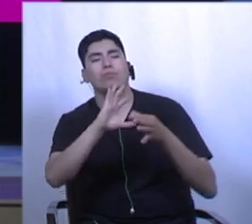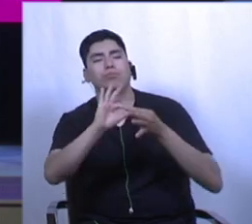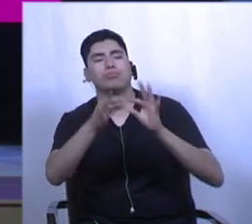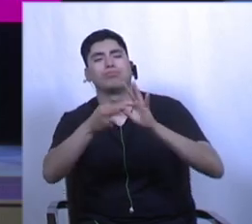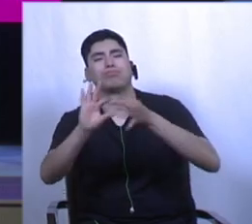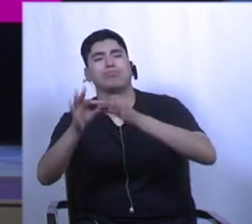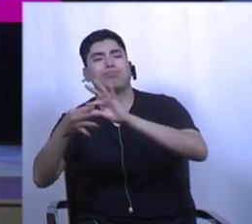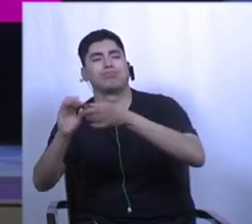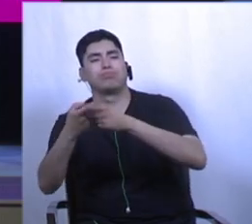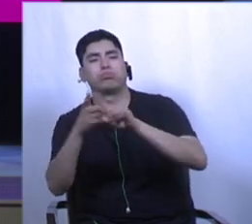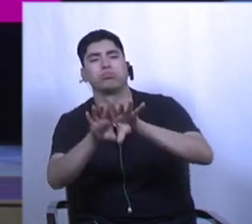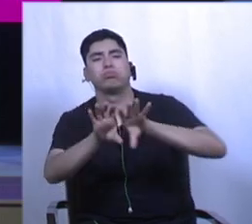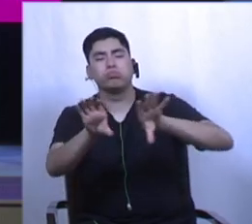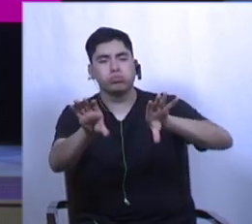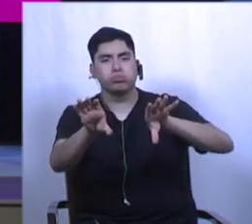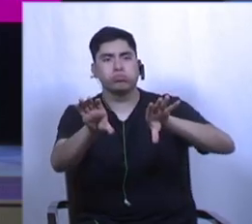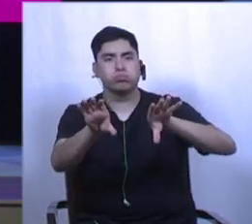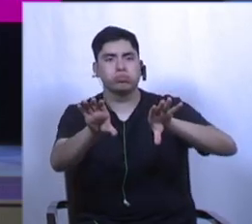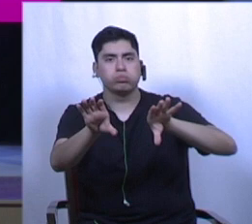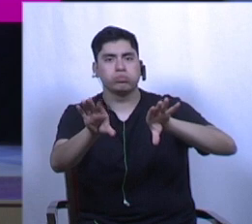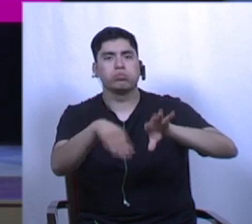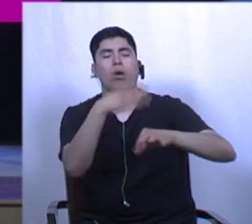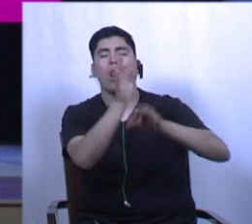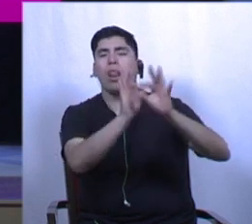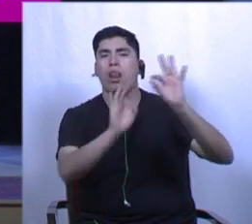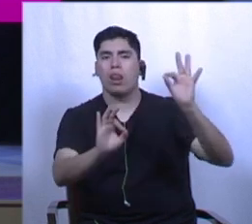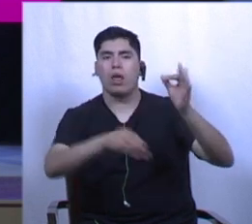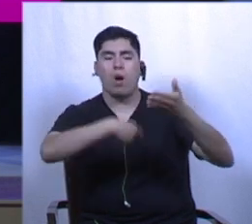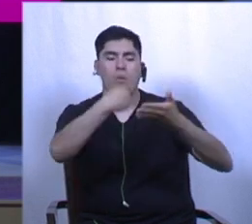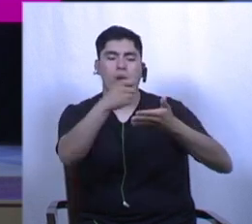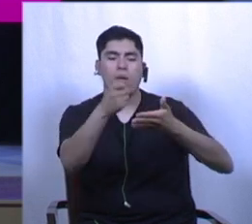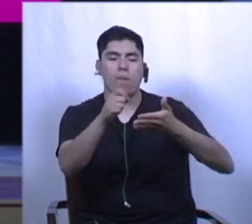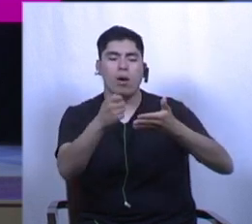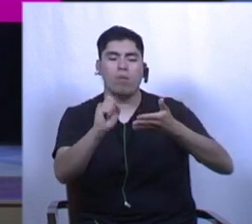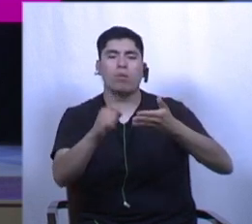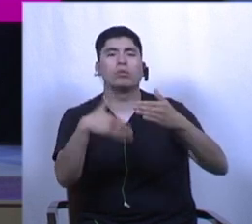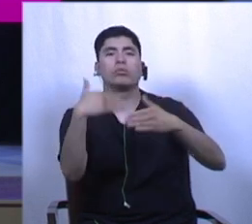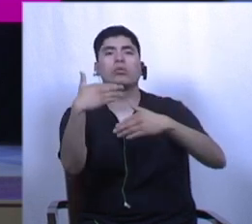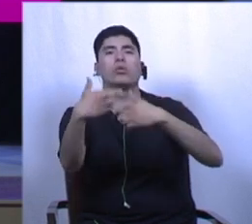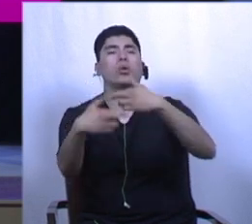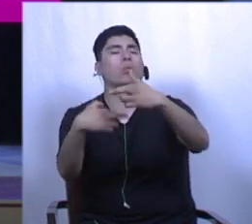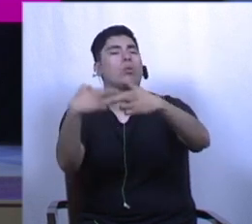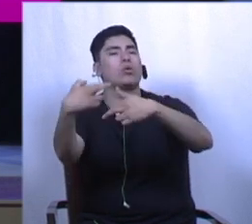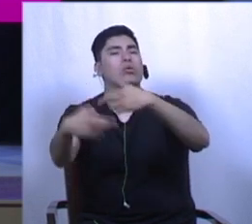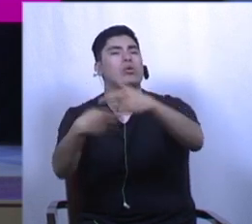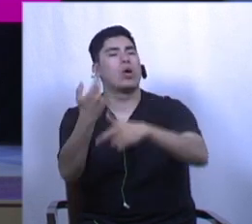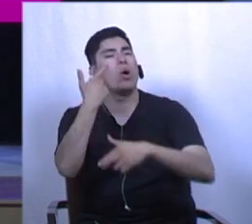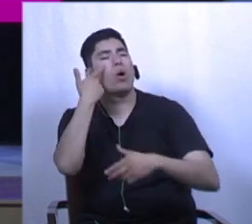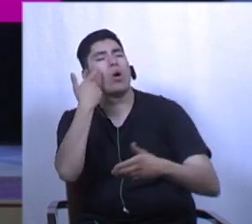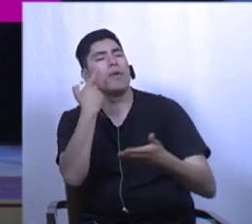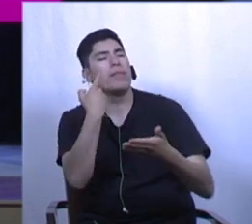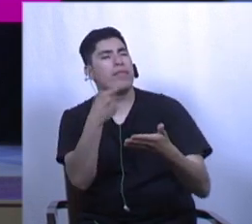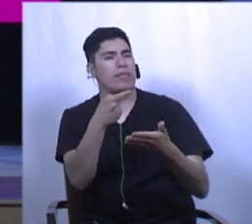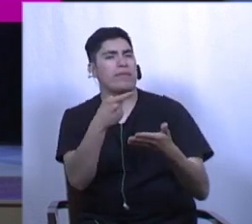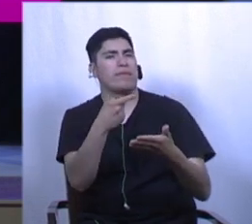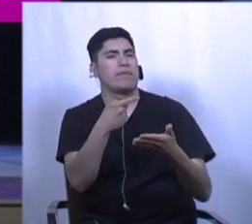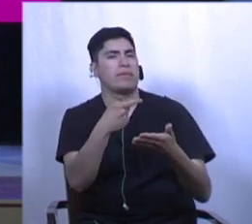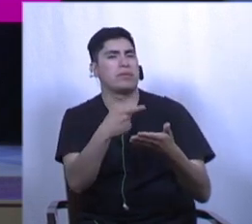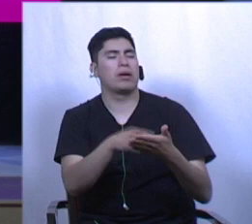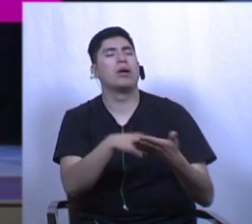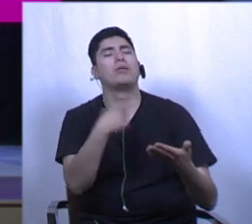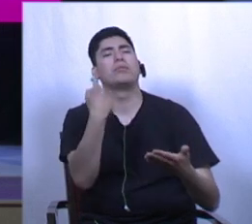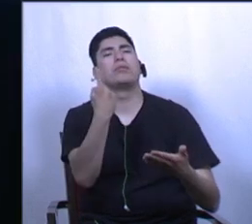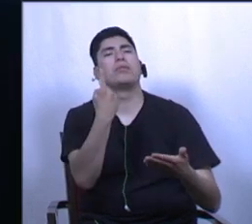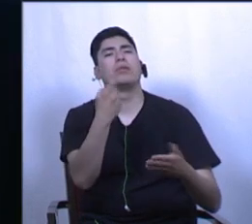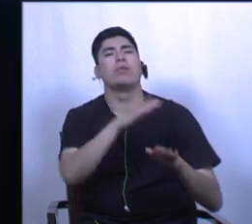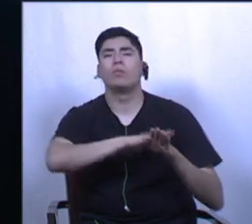distintas regiones de estos elementos, haciendo una evaluación secuencial, identificándolo dentro de un